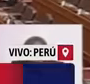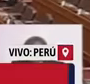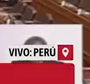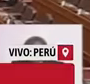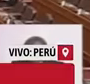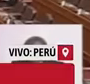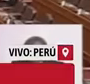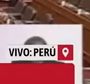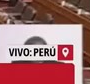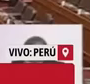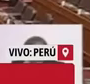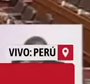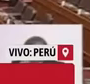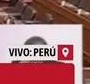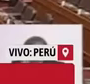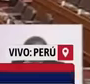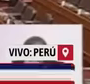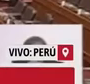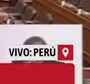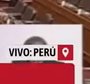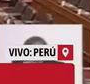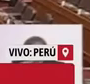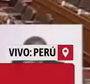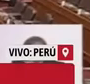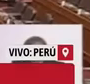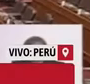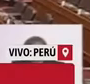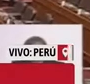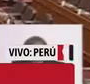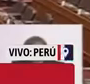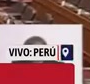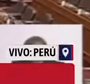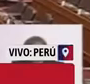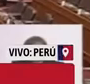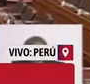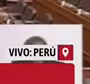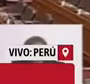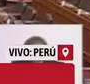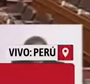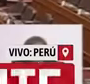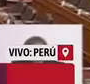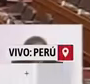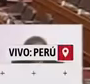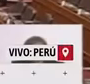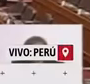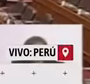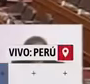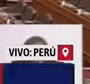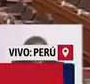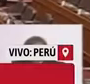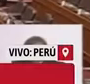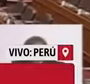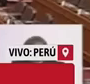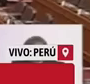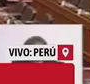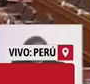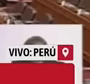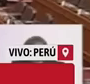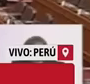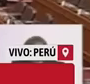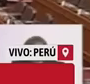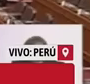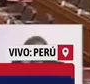vacías a la izquierda y a la derecha, exactamente. ¿No? De la pantalla. Porque es una coalición de gobierno la de Castillo, además. Intuyo, deduzco que es así, ¿eh? No